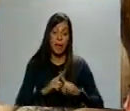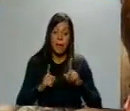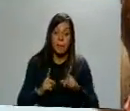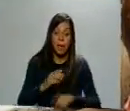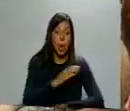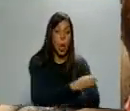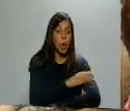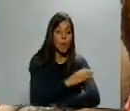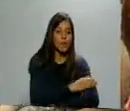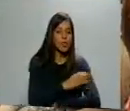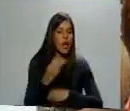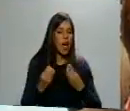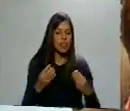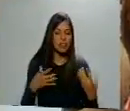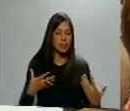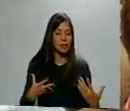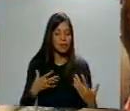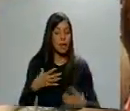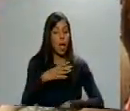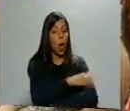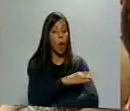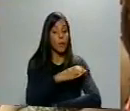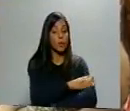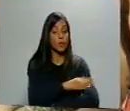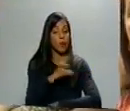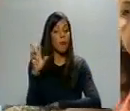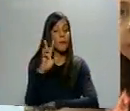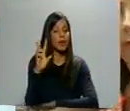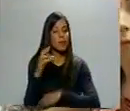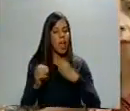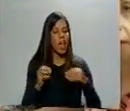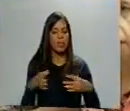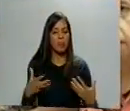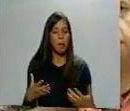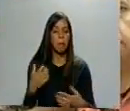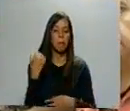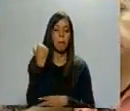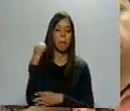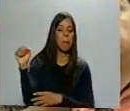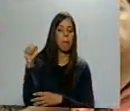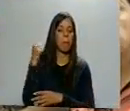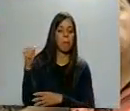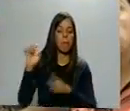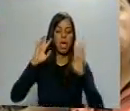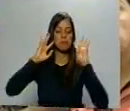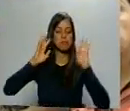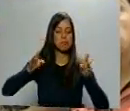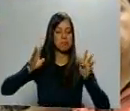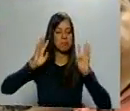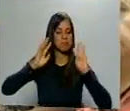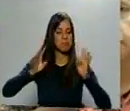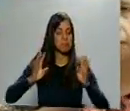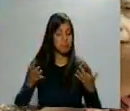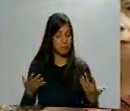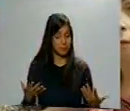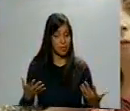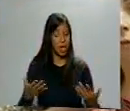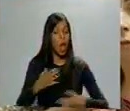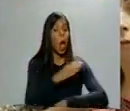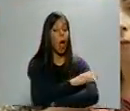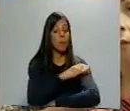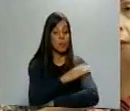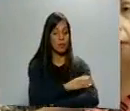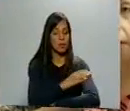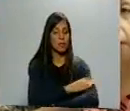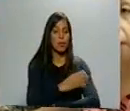derecha? ¿Qué es lo que ha hecho la derecha aquí? Pretender desconocer eso, pretender utilizar el derecho